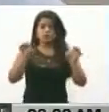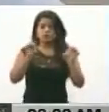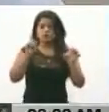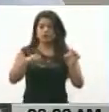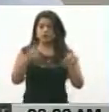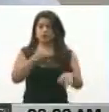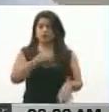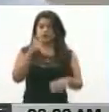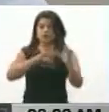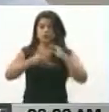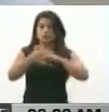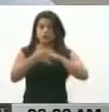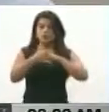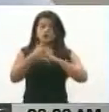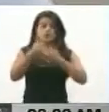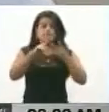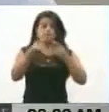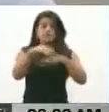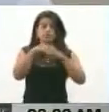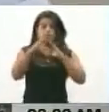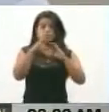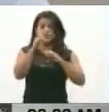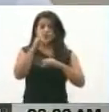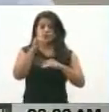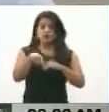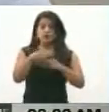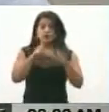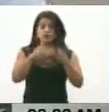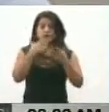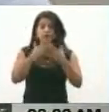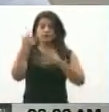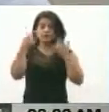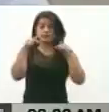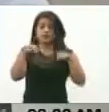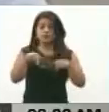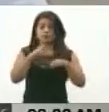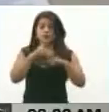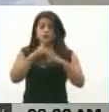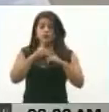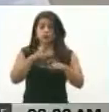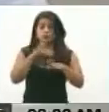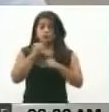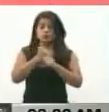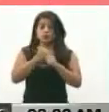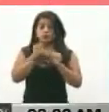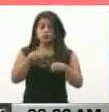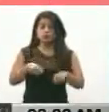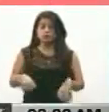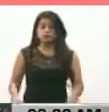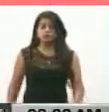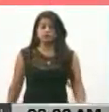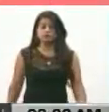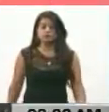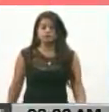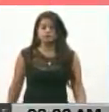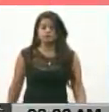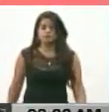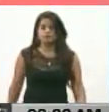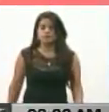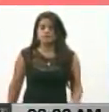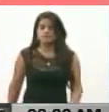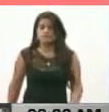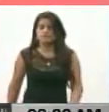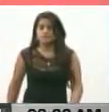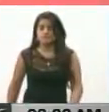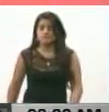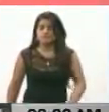Ciencia y Tecnología, MINCI, gracias al comandante Chávez, esto se ha hecho posible. Ustedes hablan que no hay nada que envidiarle al mundo entero,